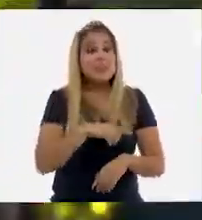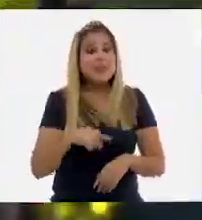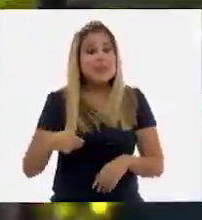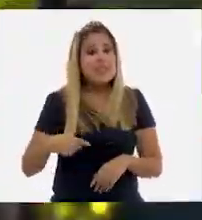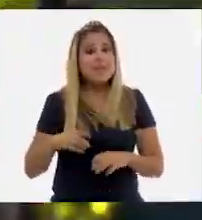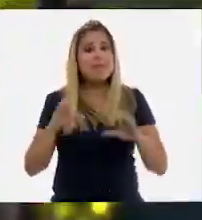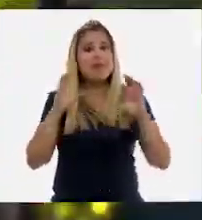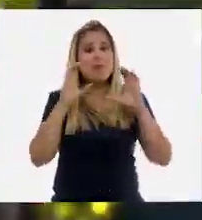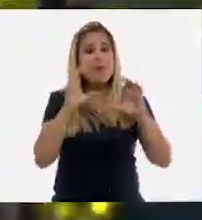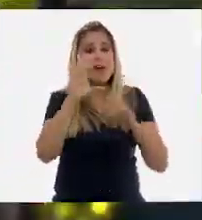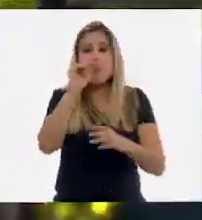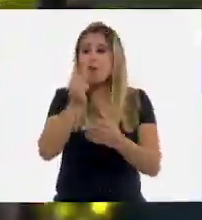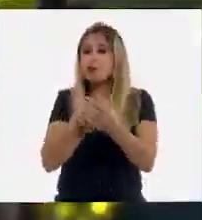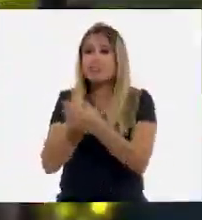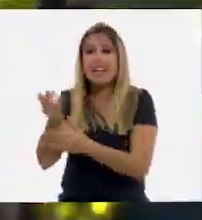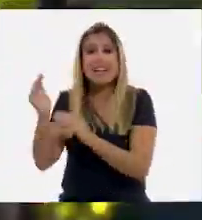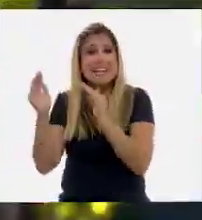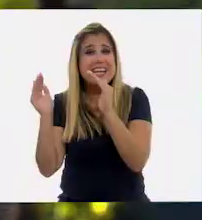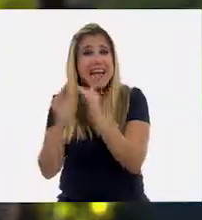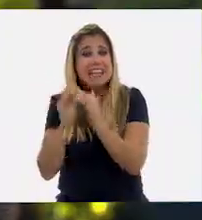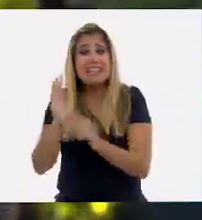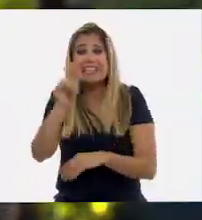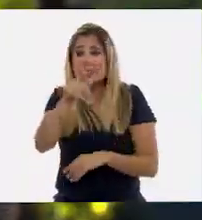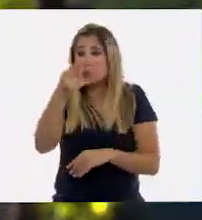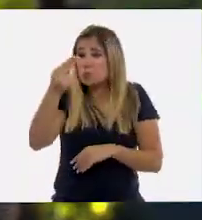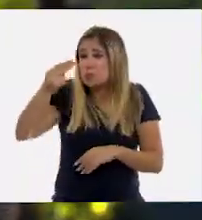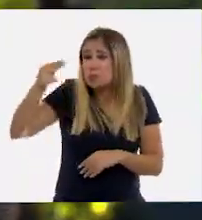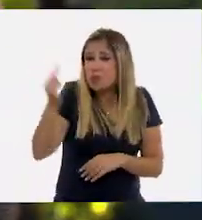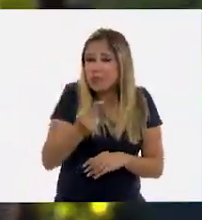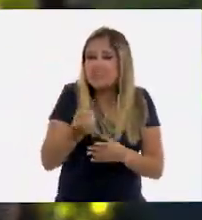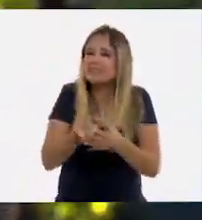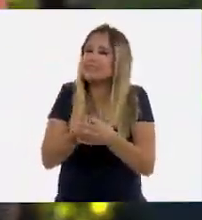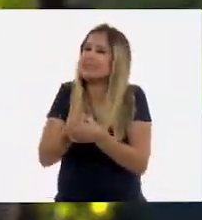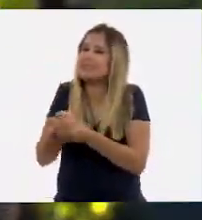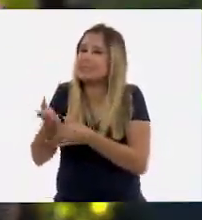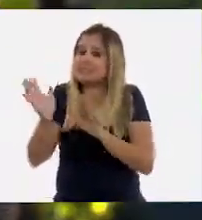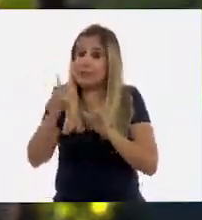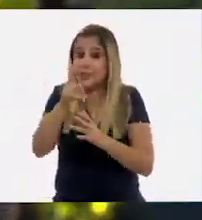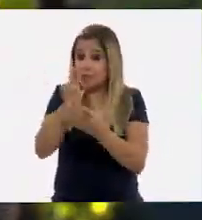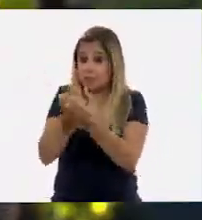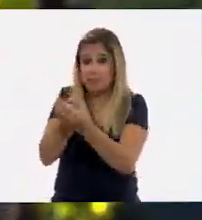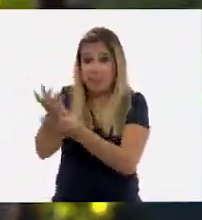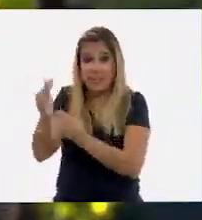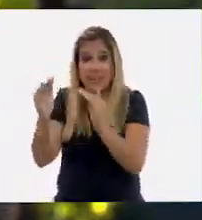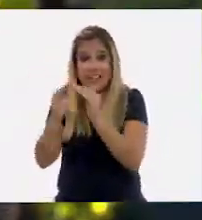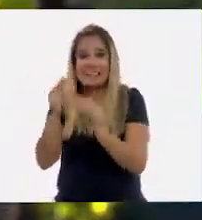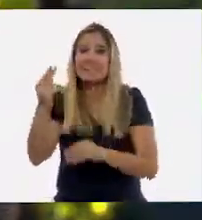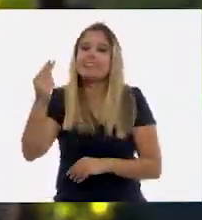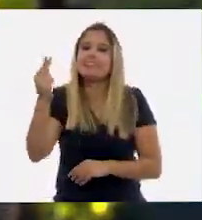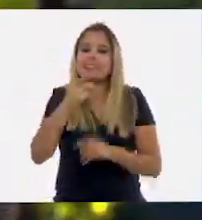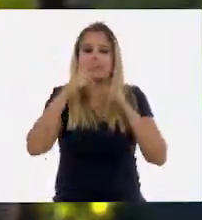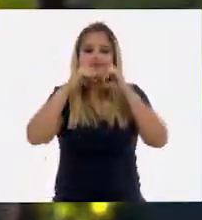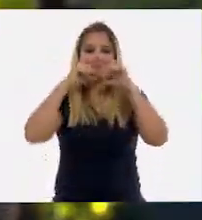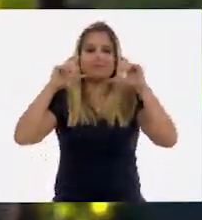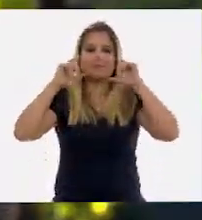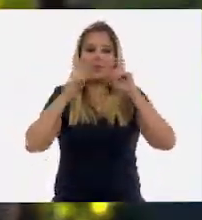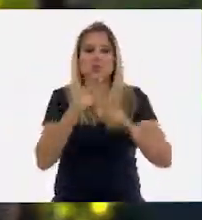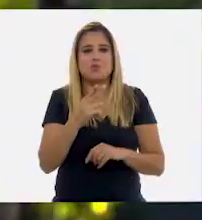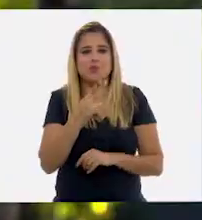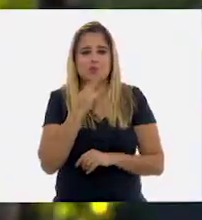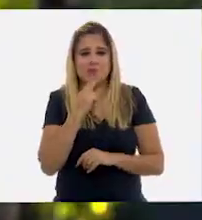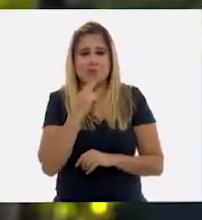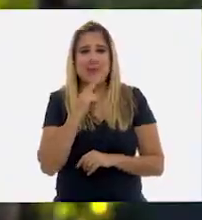no salir de casa a menos que sea muy necesario. Y si lo haces, utiliza el